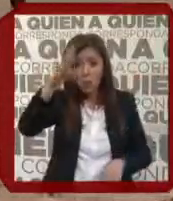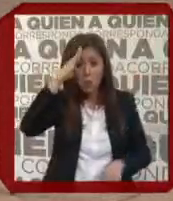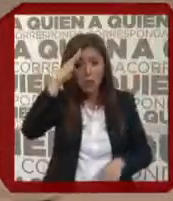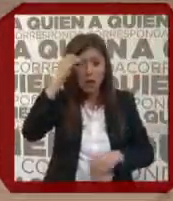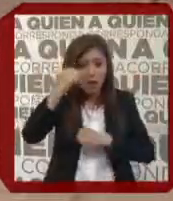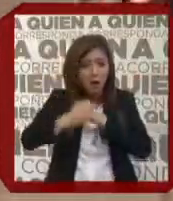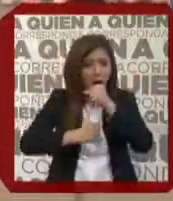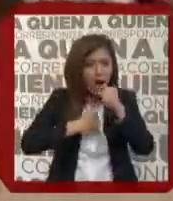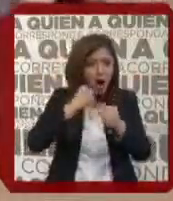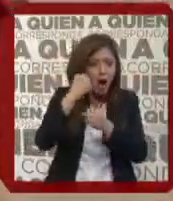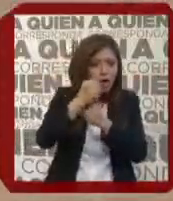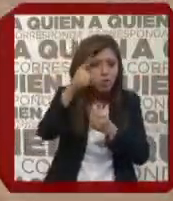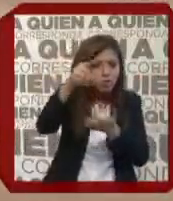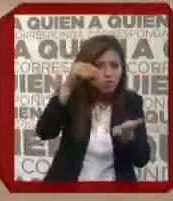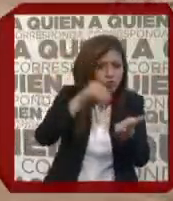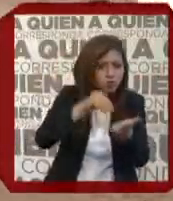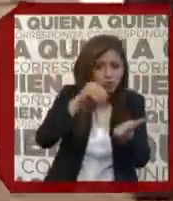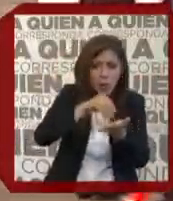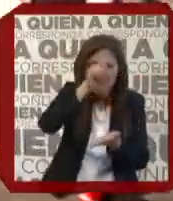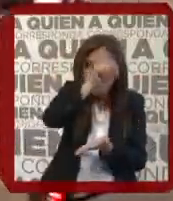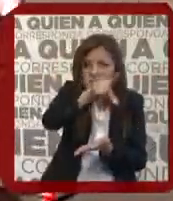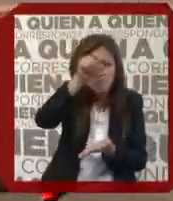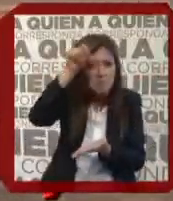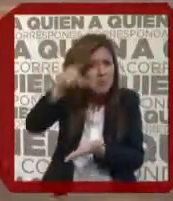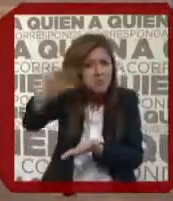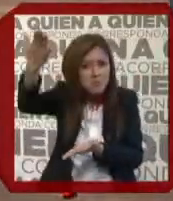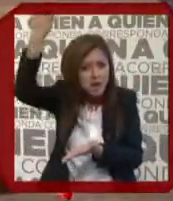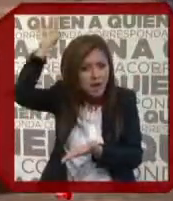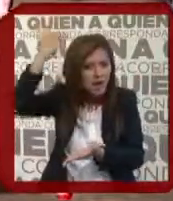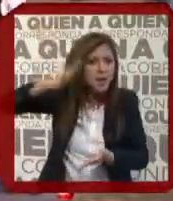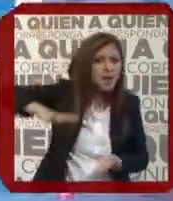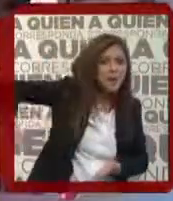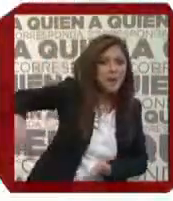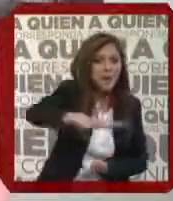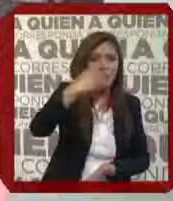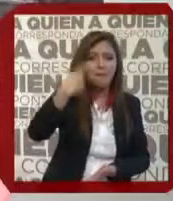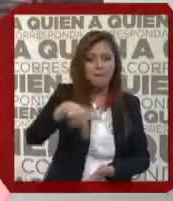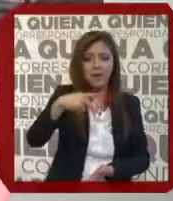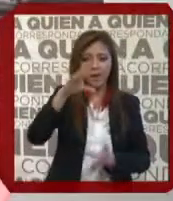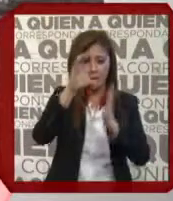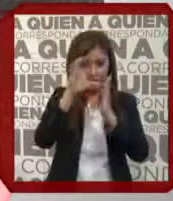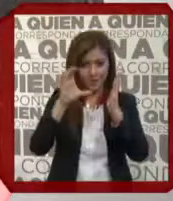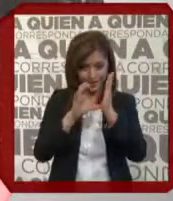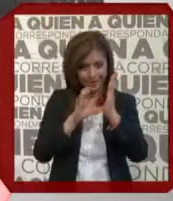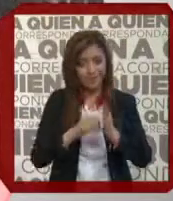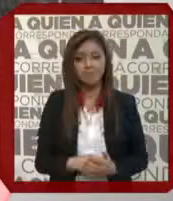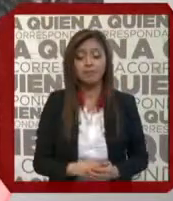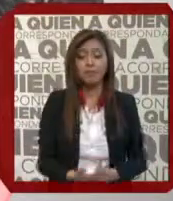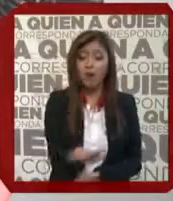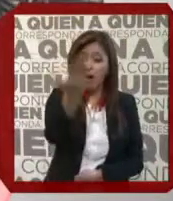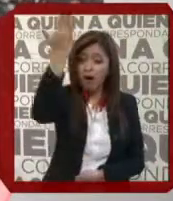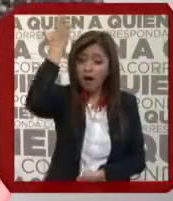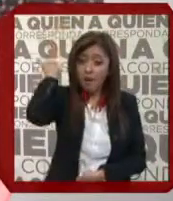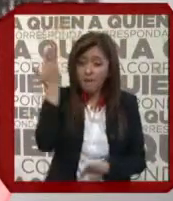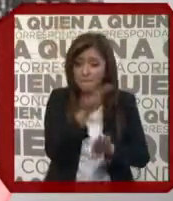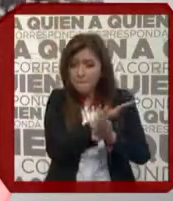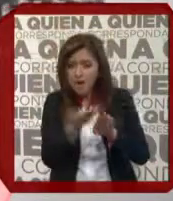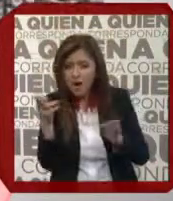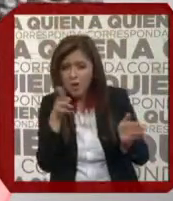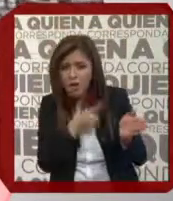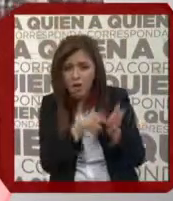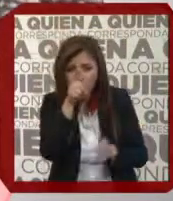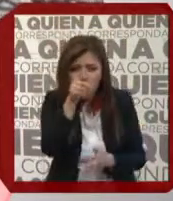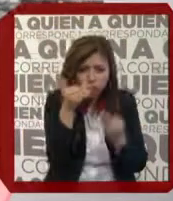ellas. Ahí están como marco de la Plaza de la Constitución. Ayer, las imágenes en blanco y negro nos dejan ver un enorme